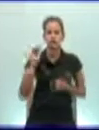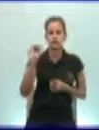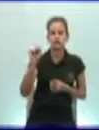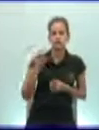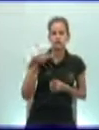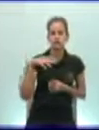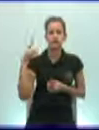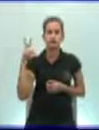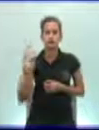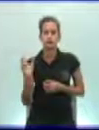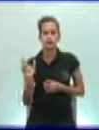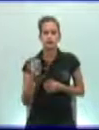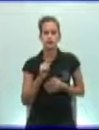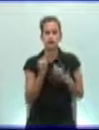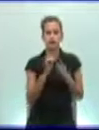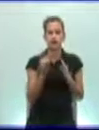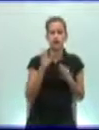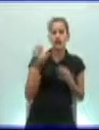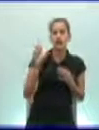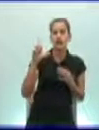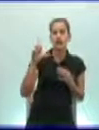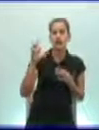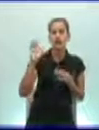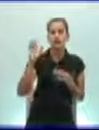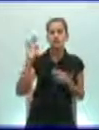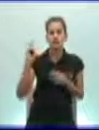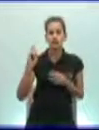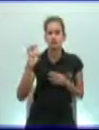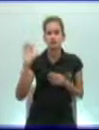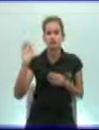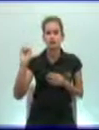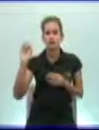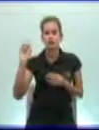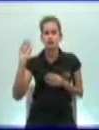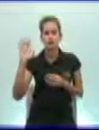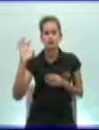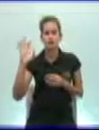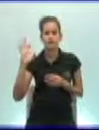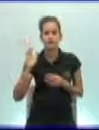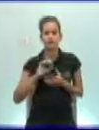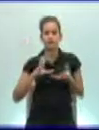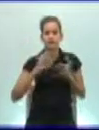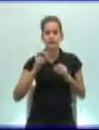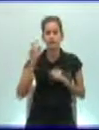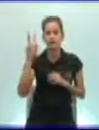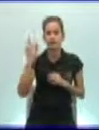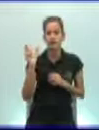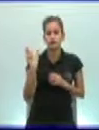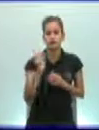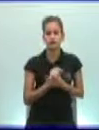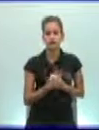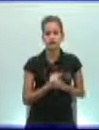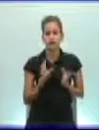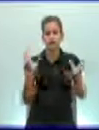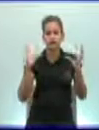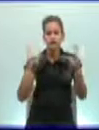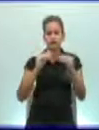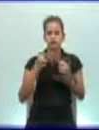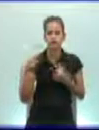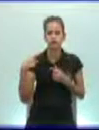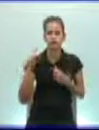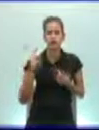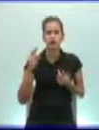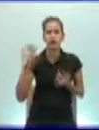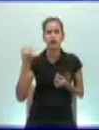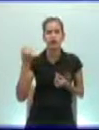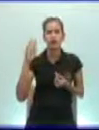señalar el lexema y el morfema de la forma verbal. De noche salió del barracón. De noche salió del